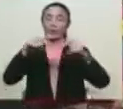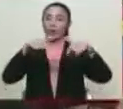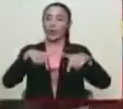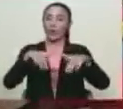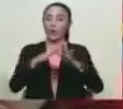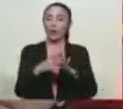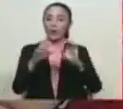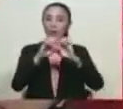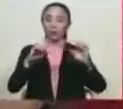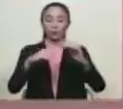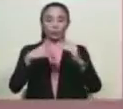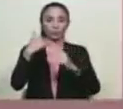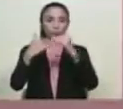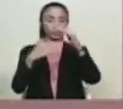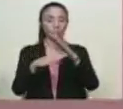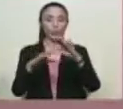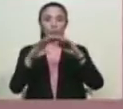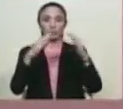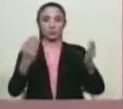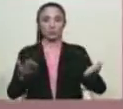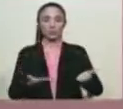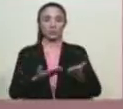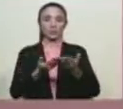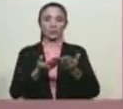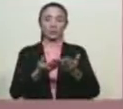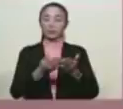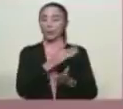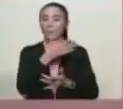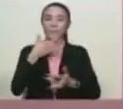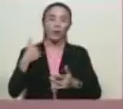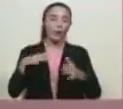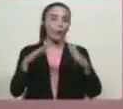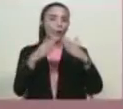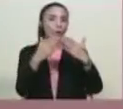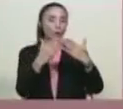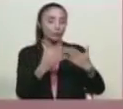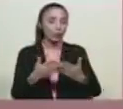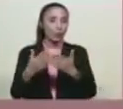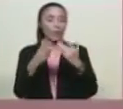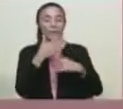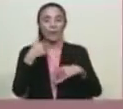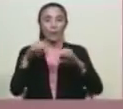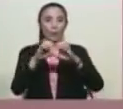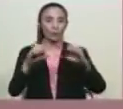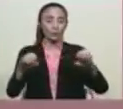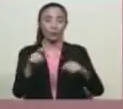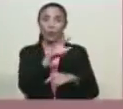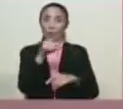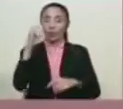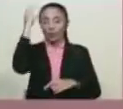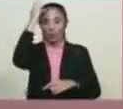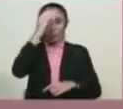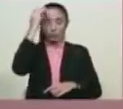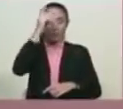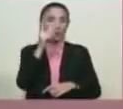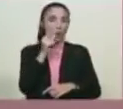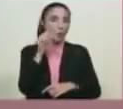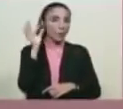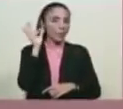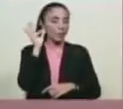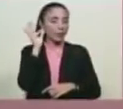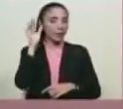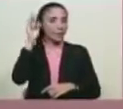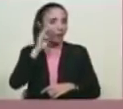sistemas educativos más avanzados del mundo. Tenemos que tener conciencia, mujeres, hombres, maestros,